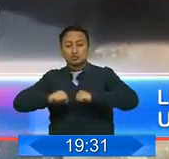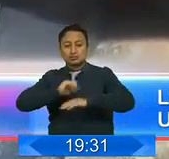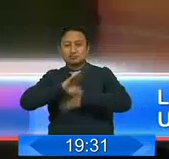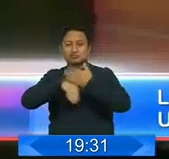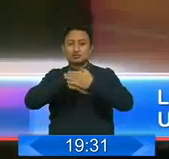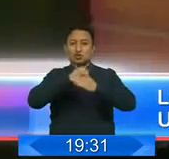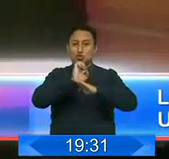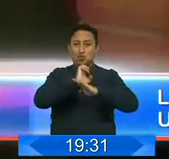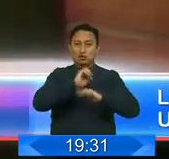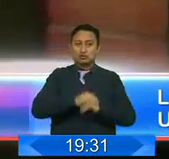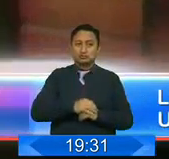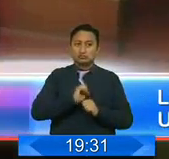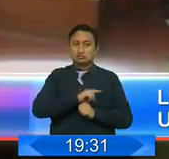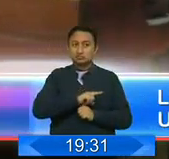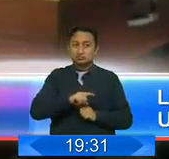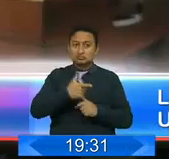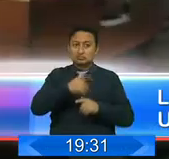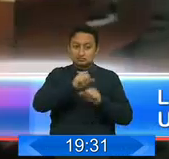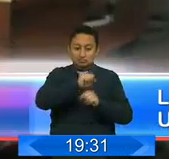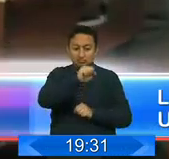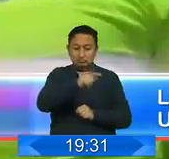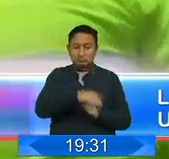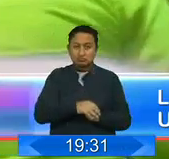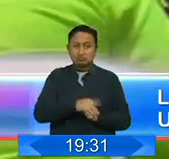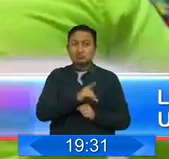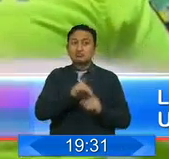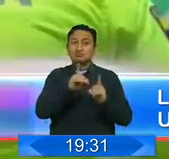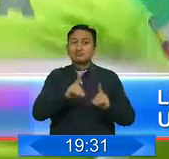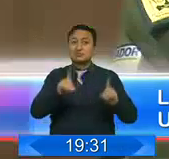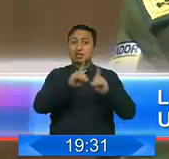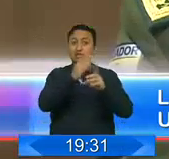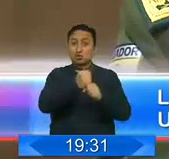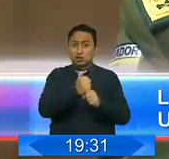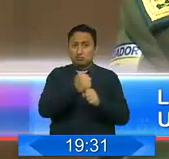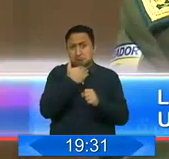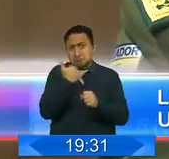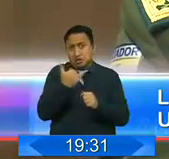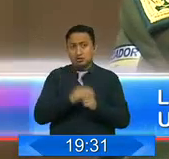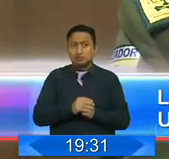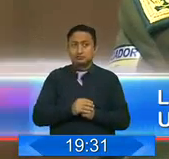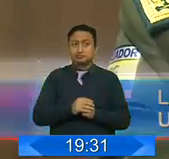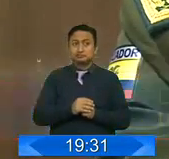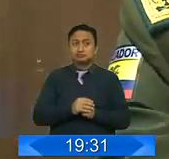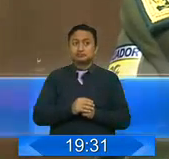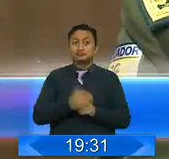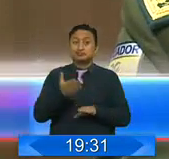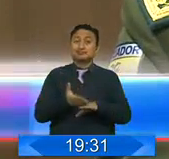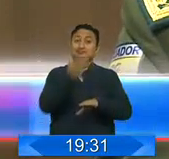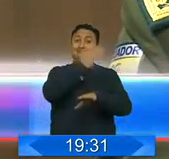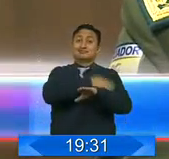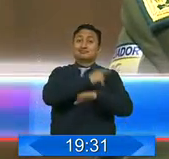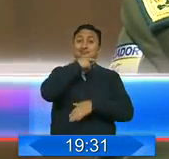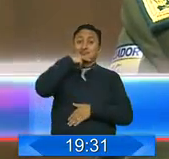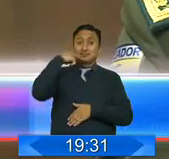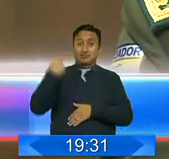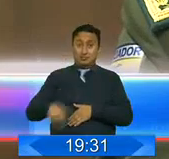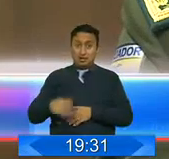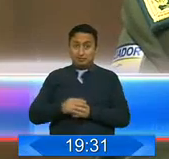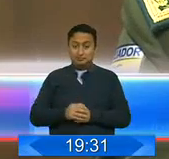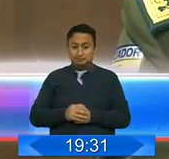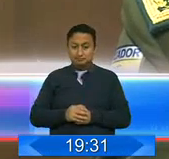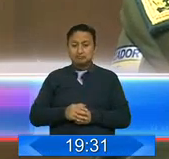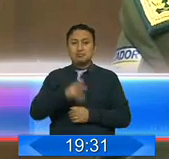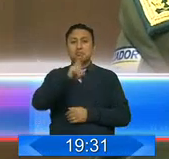y que en su trabajo también evidenció un mejoramiento en las cifras de seguridad. Y en el último feriado hubo una reducción